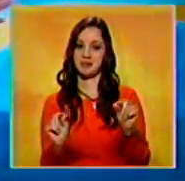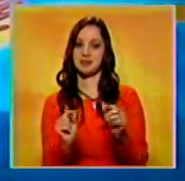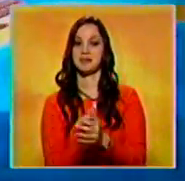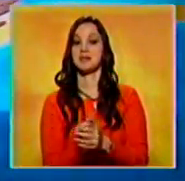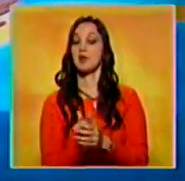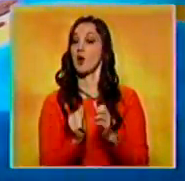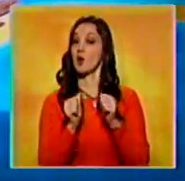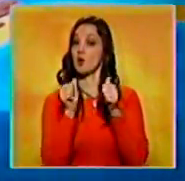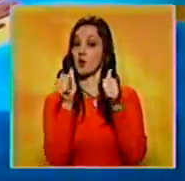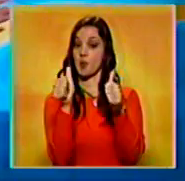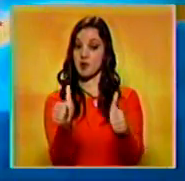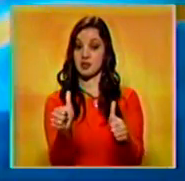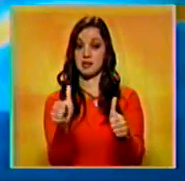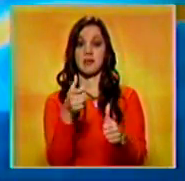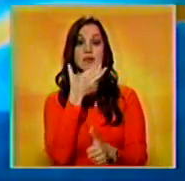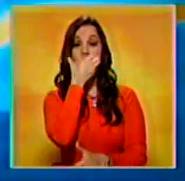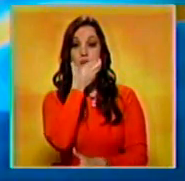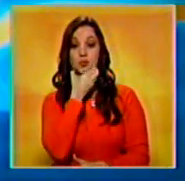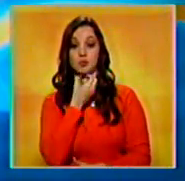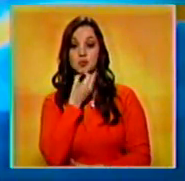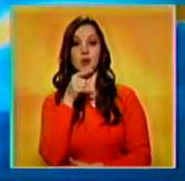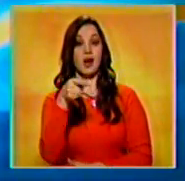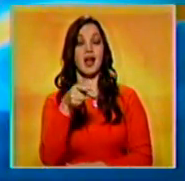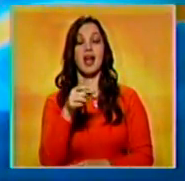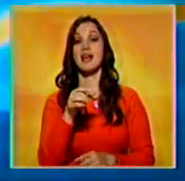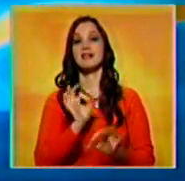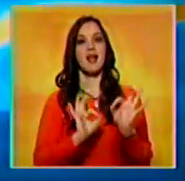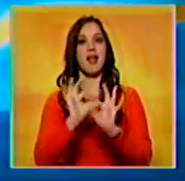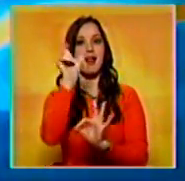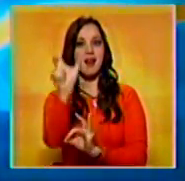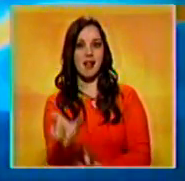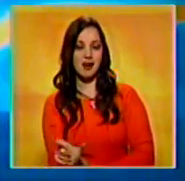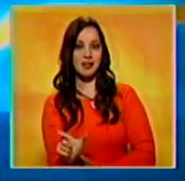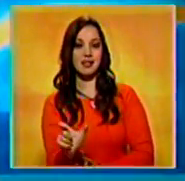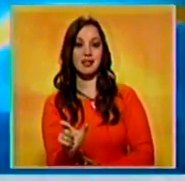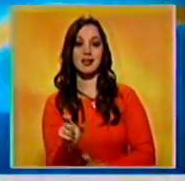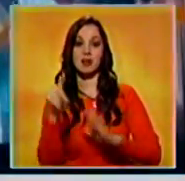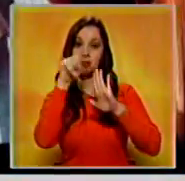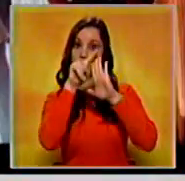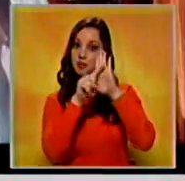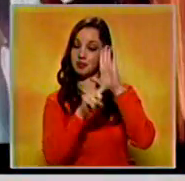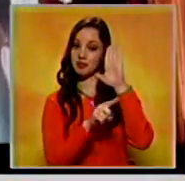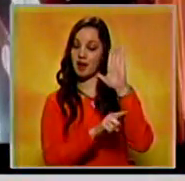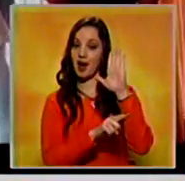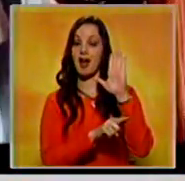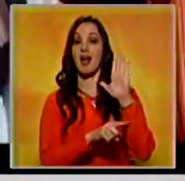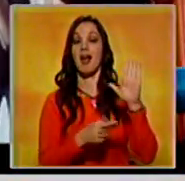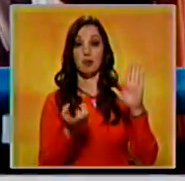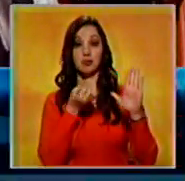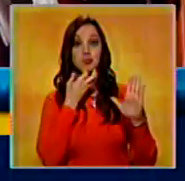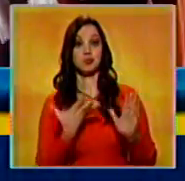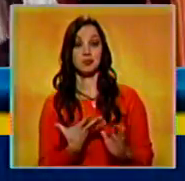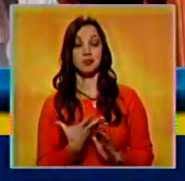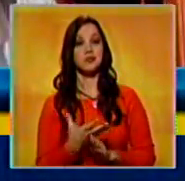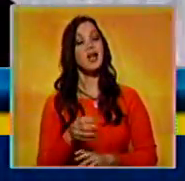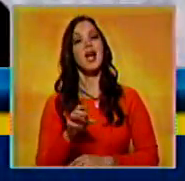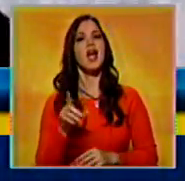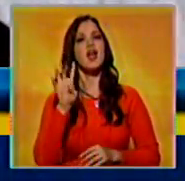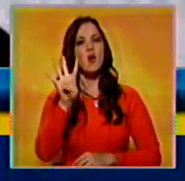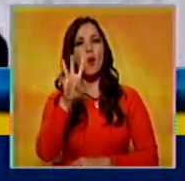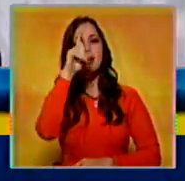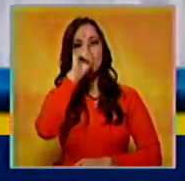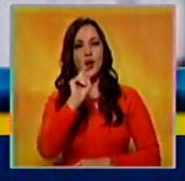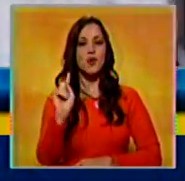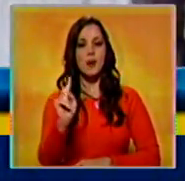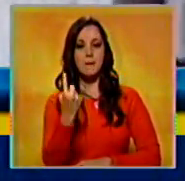Y arrancamos con Juan Luis Guerra, quien es el artista hispano que encabeza la lista Billboard. En su primer disco en 4 años, el